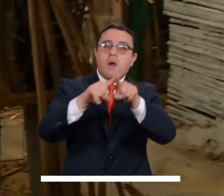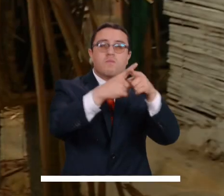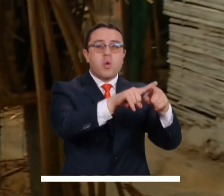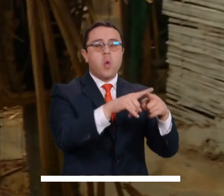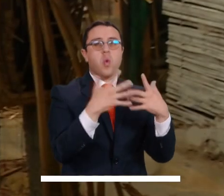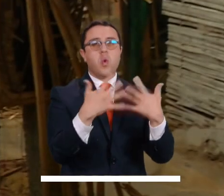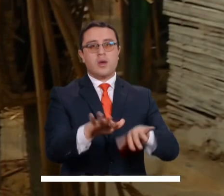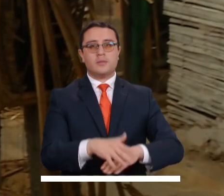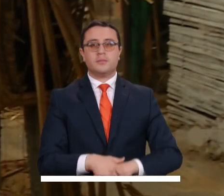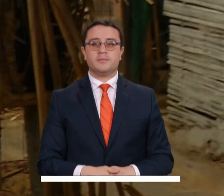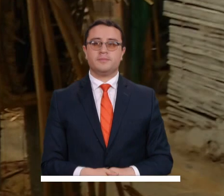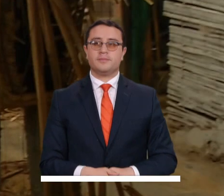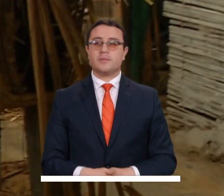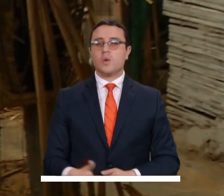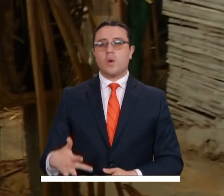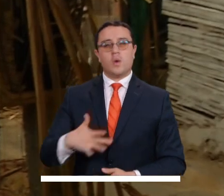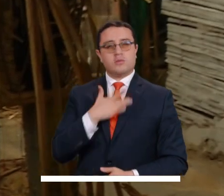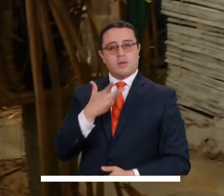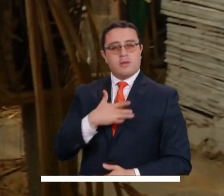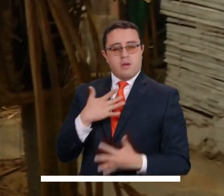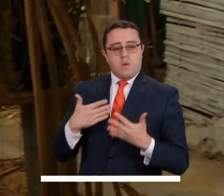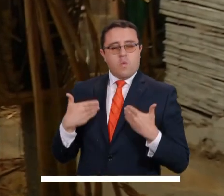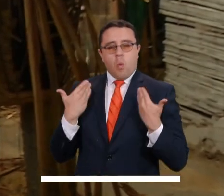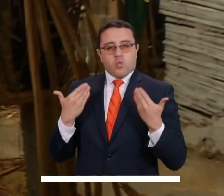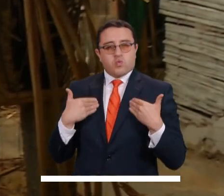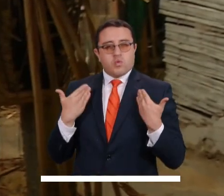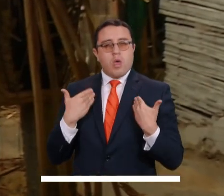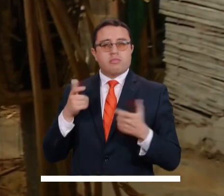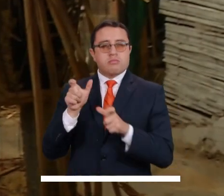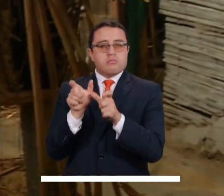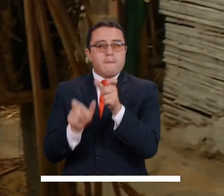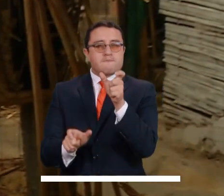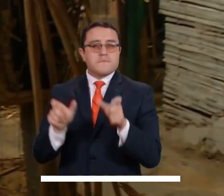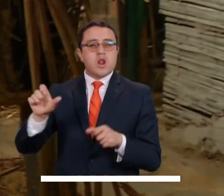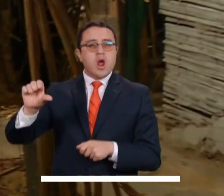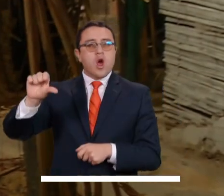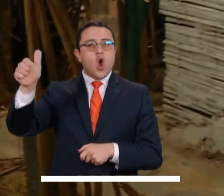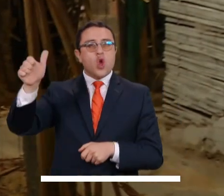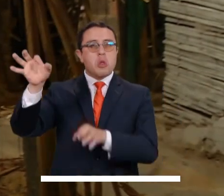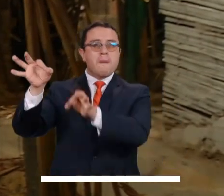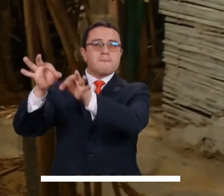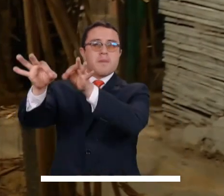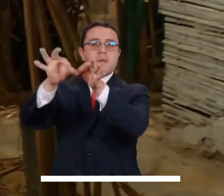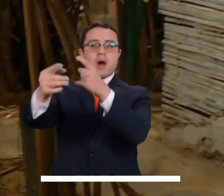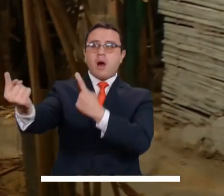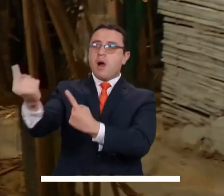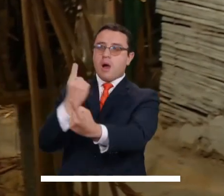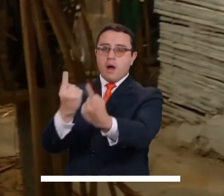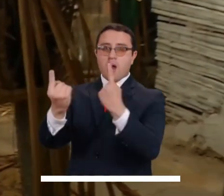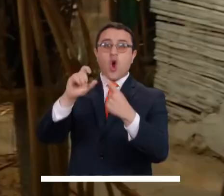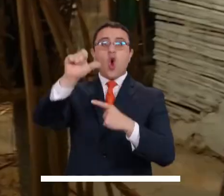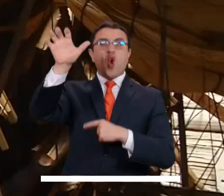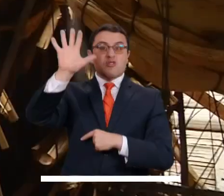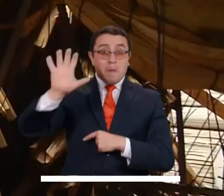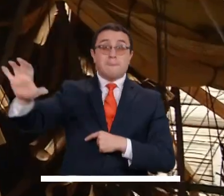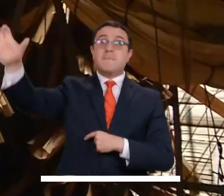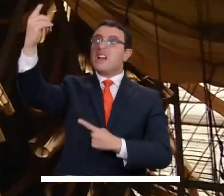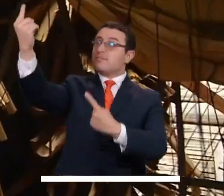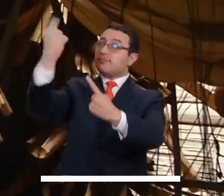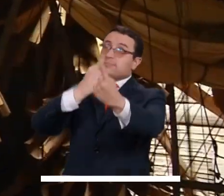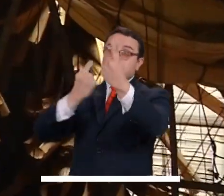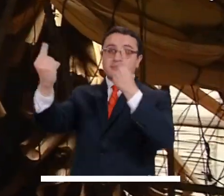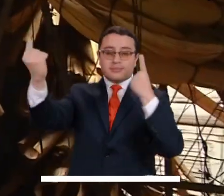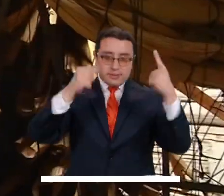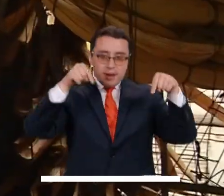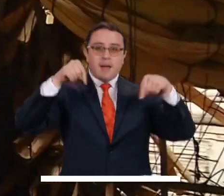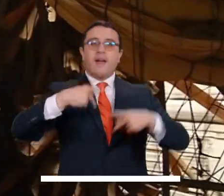muy contentos porque lo bueno es que viene gente de otros municipios, de otros países, han venido